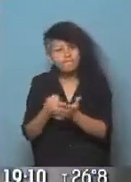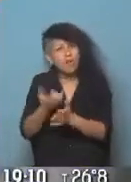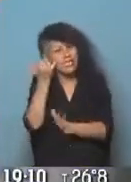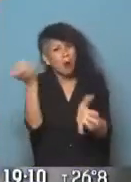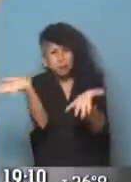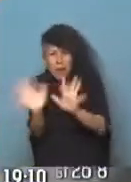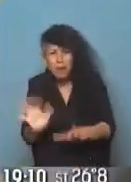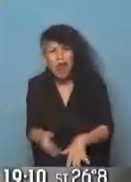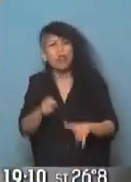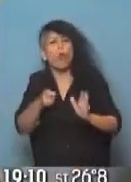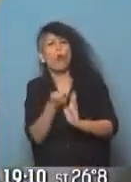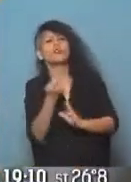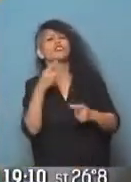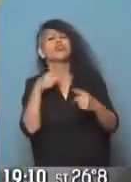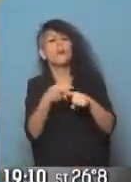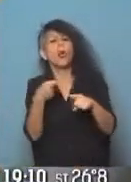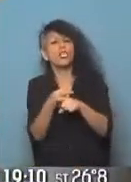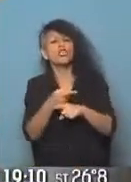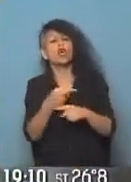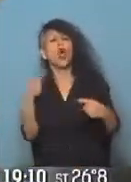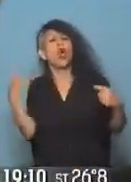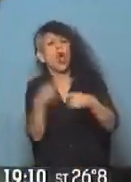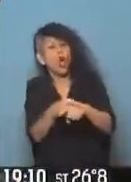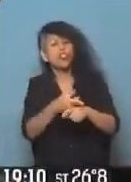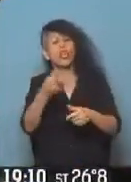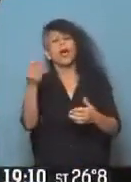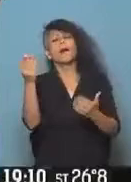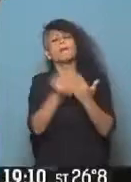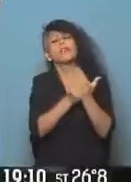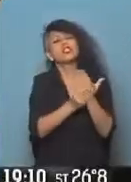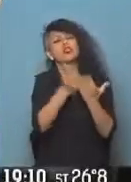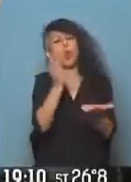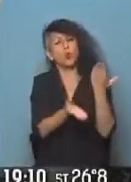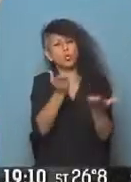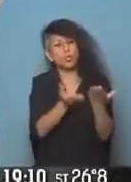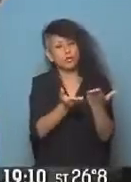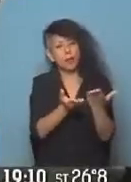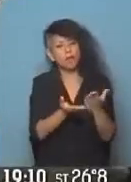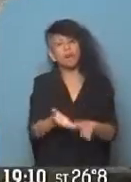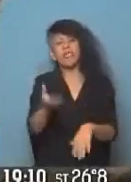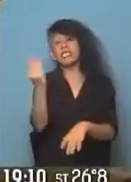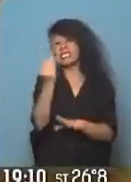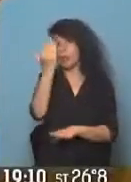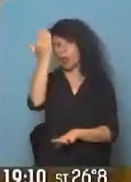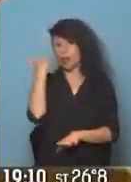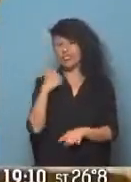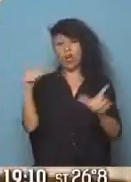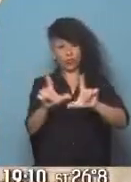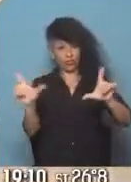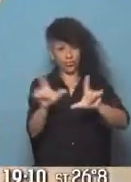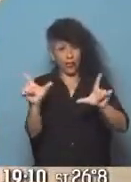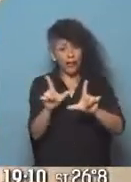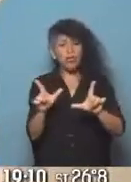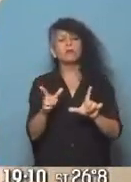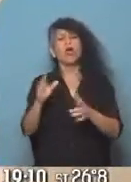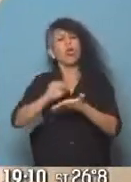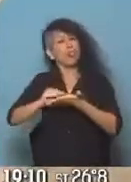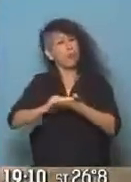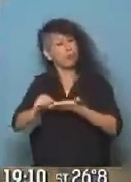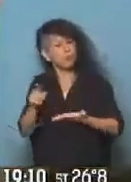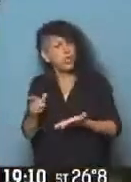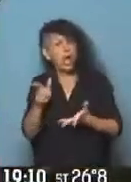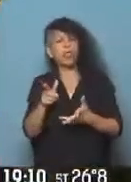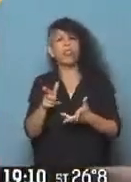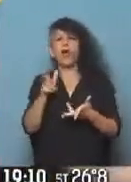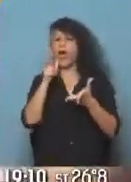de justicia germán garavano durante su paso por la noche de mirtha la diputada redobló su reclamo al presidente